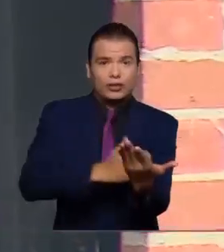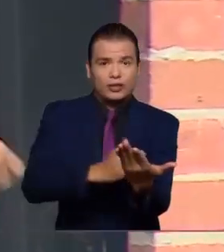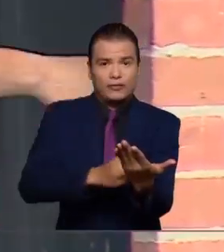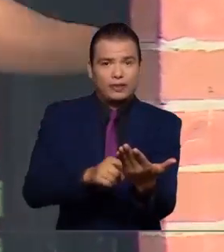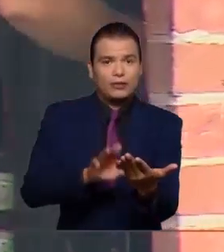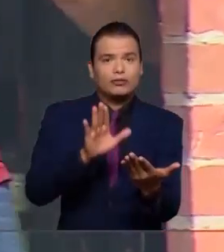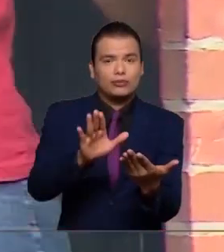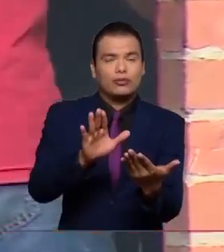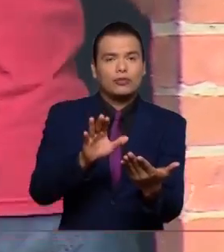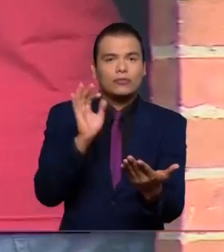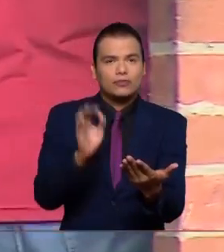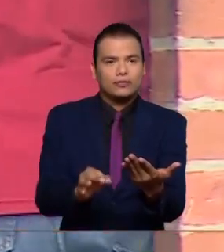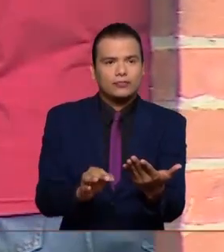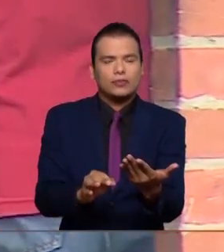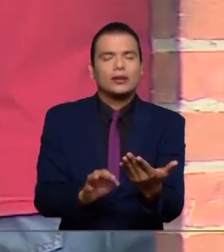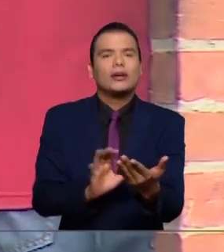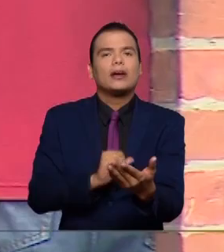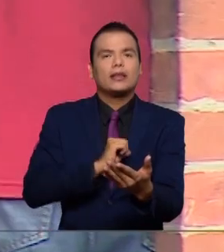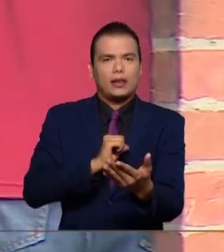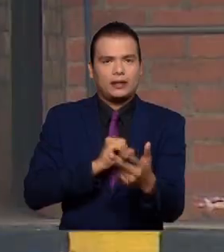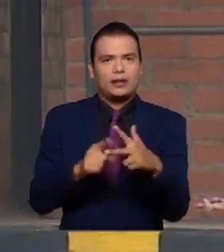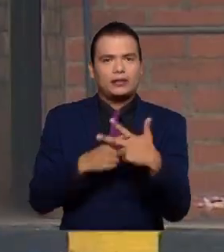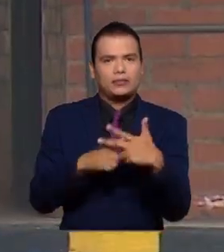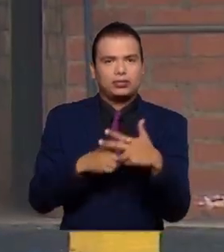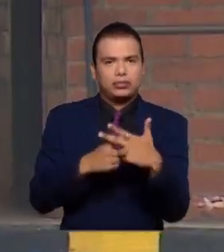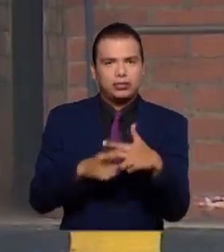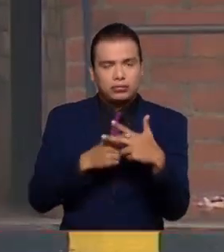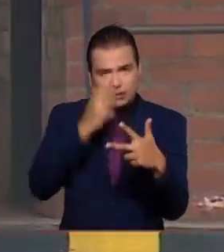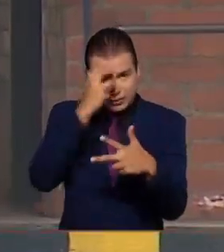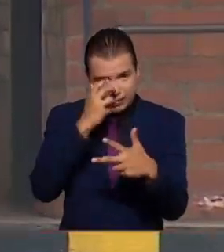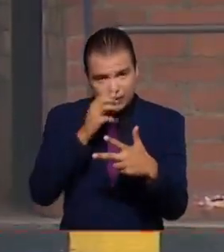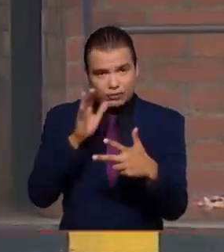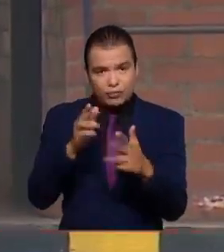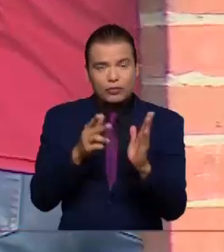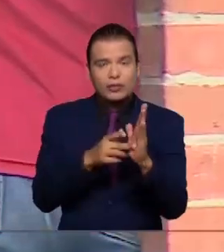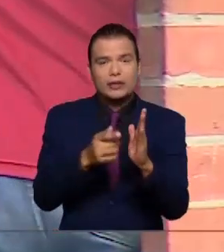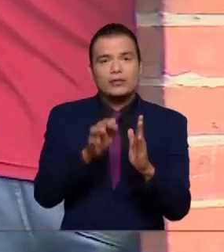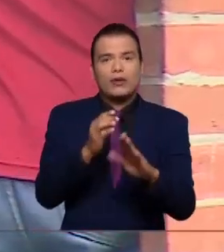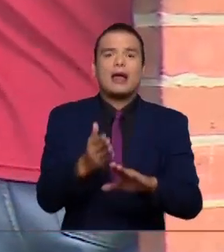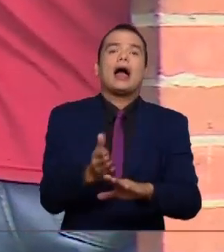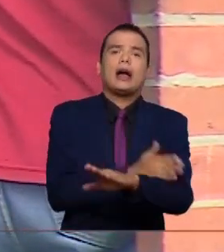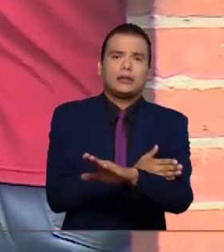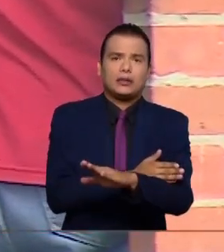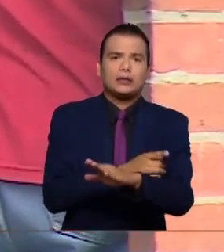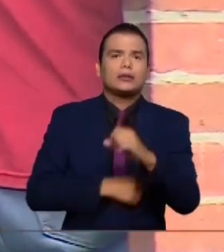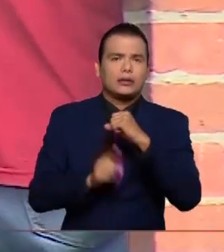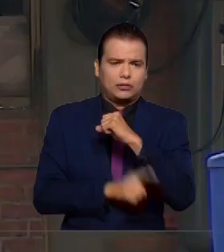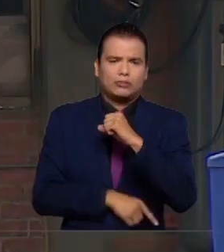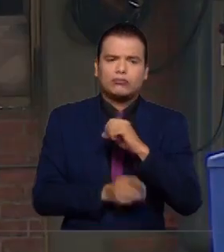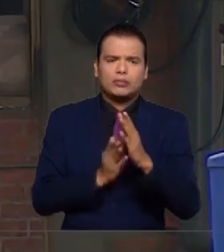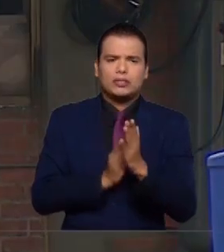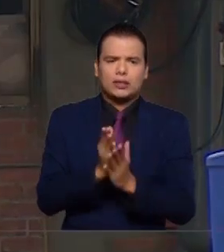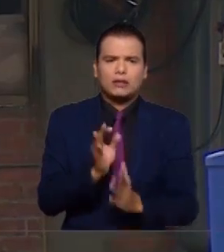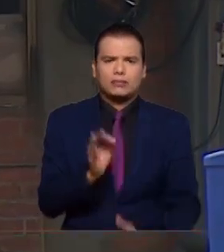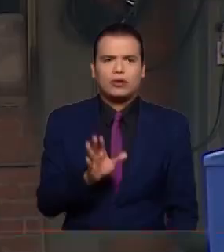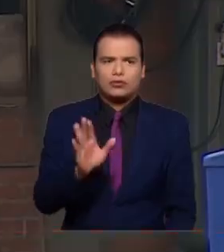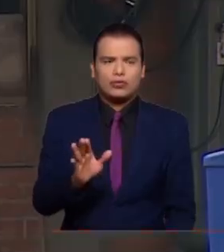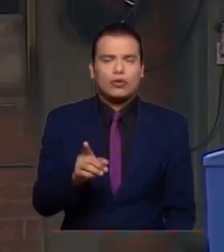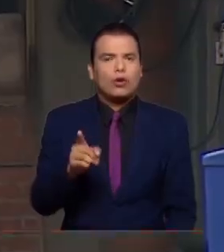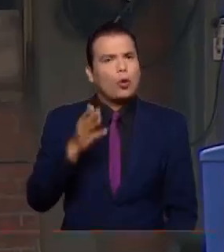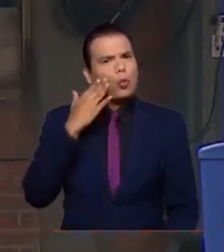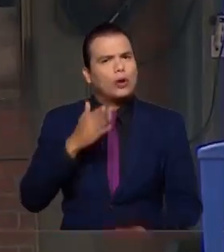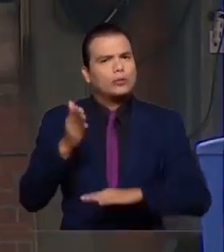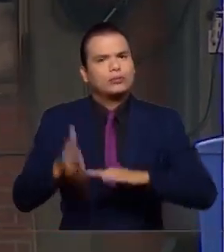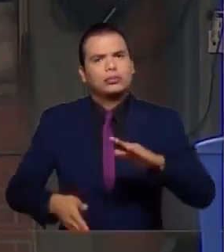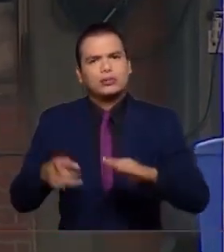revisión técnico-mecánica y emisión de gases contaminantes anteriores a la sanción siguen vigentes. La sanción estará